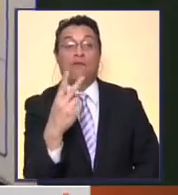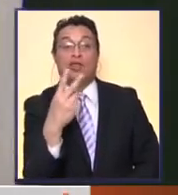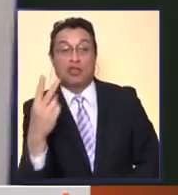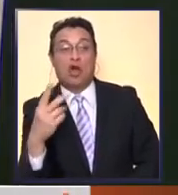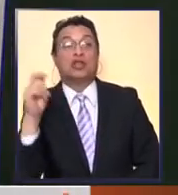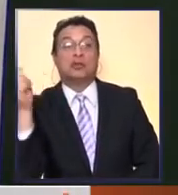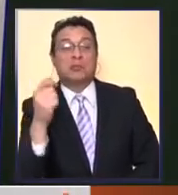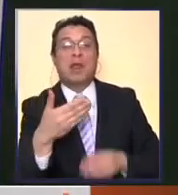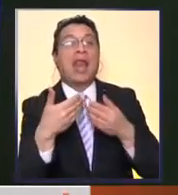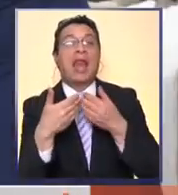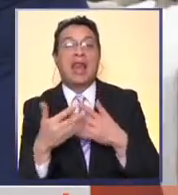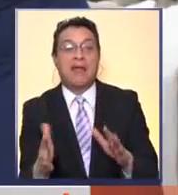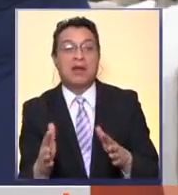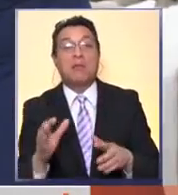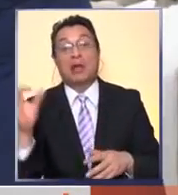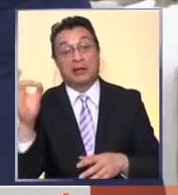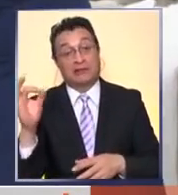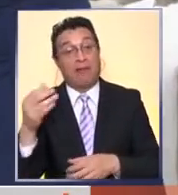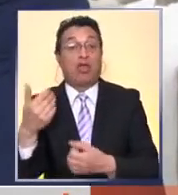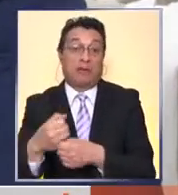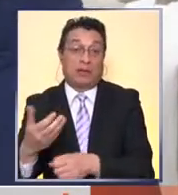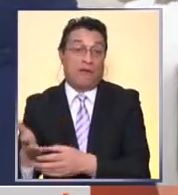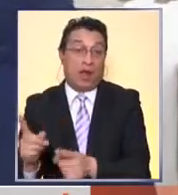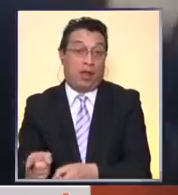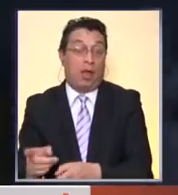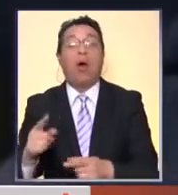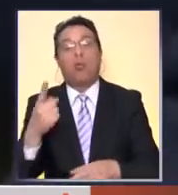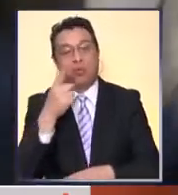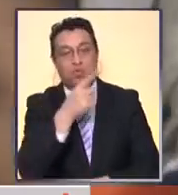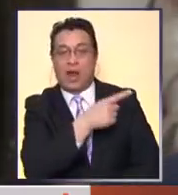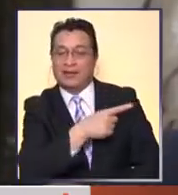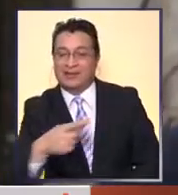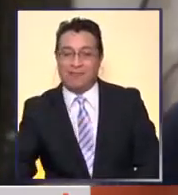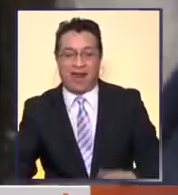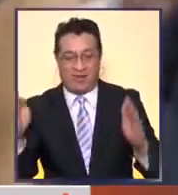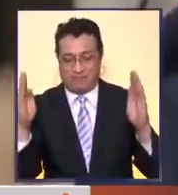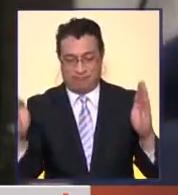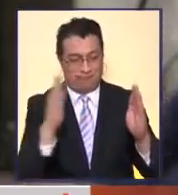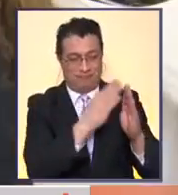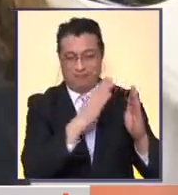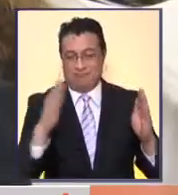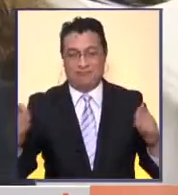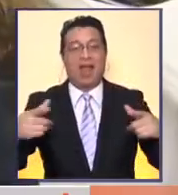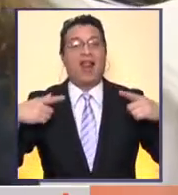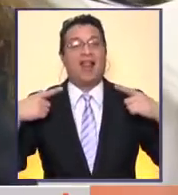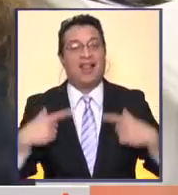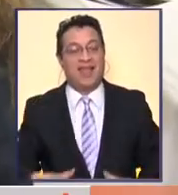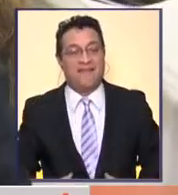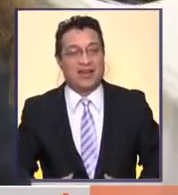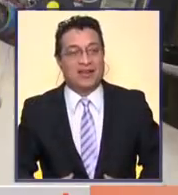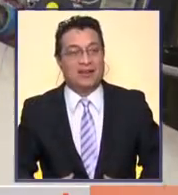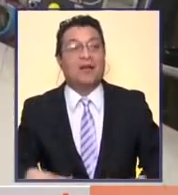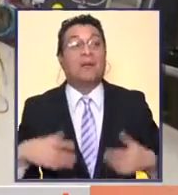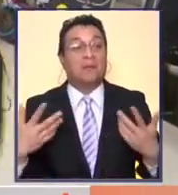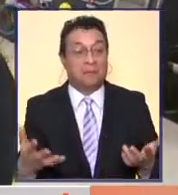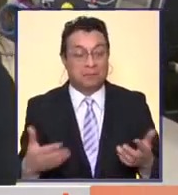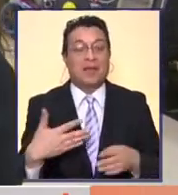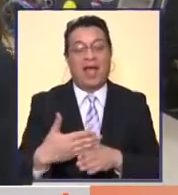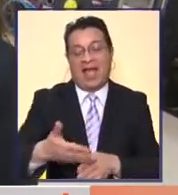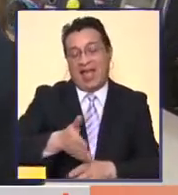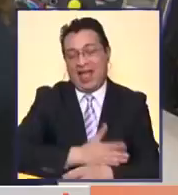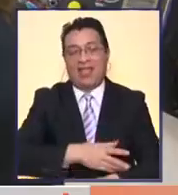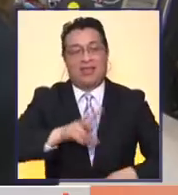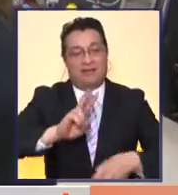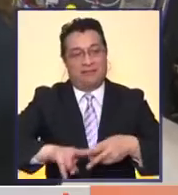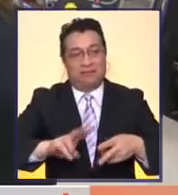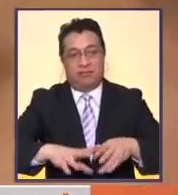ya que también trabajan los sábados. Con eso tienen una semana entera libre. Así, Genoveva pudo con meses de anticipación y más